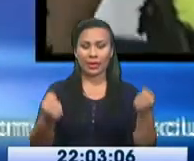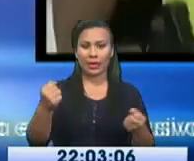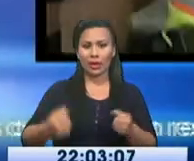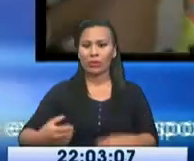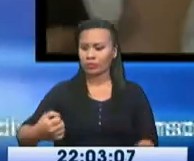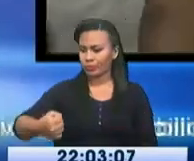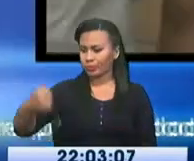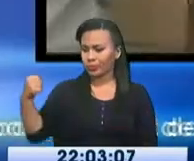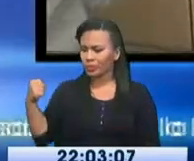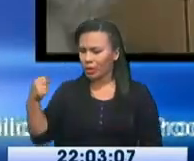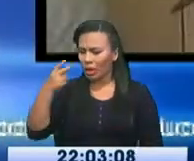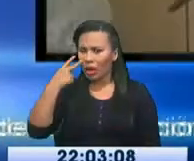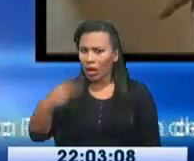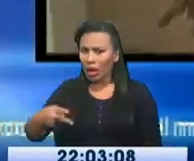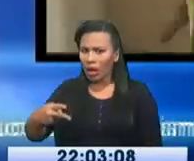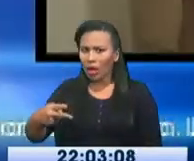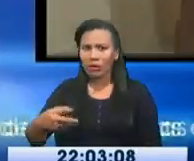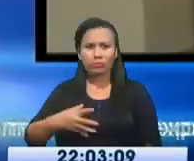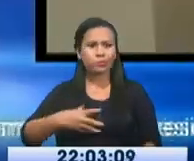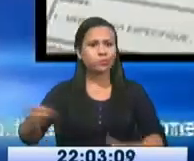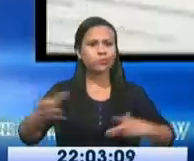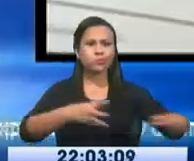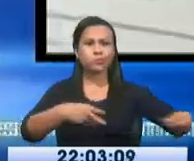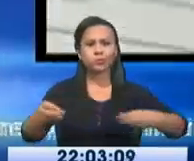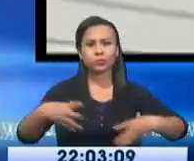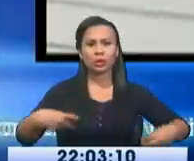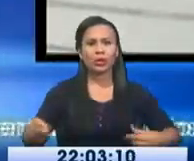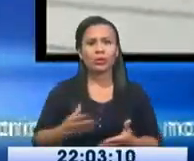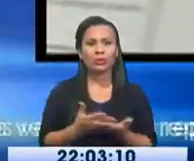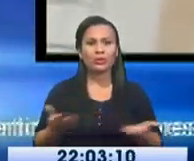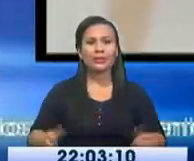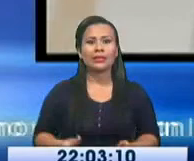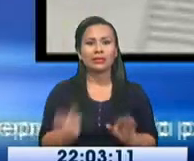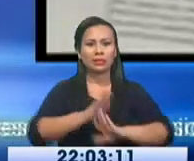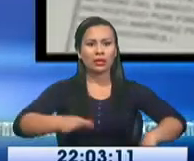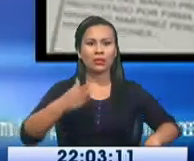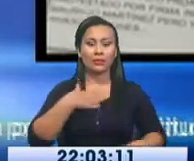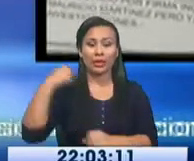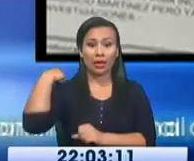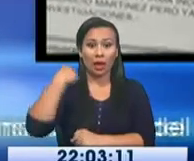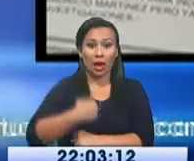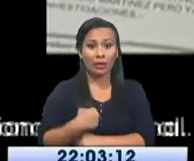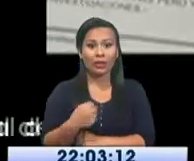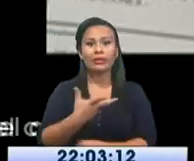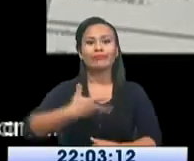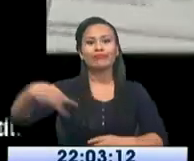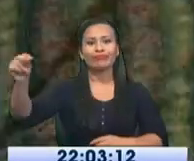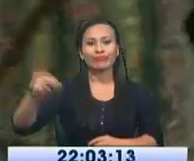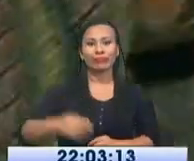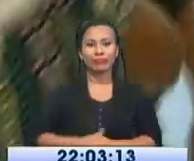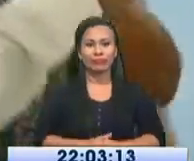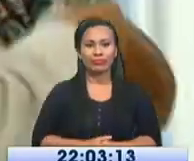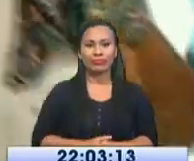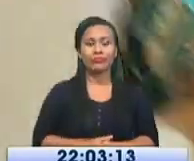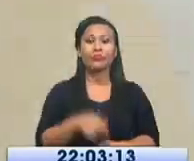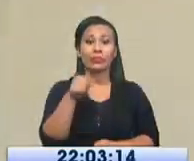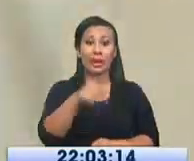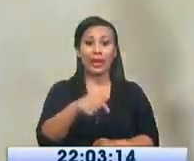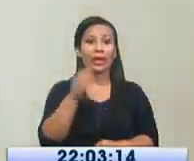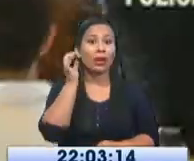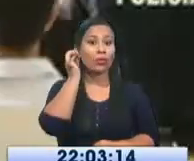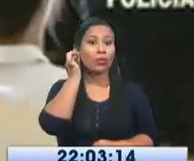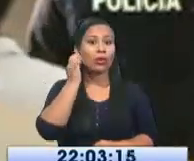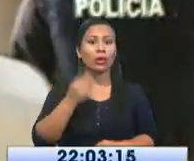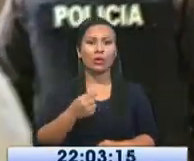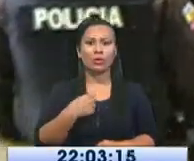forzada. Entonces la habían abierto y vi que ya mi cartera no estaba. Se la habían llevado. De allí en adelante empezó